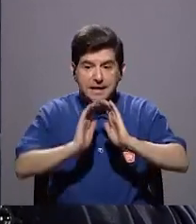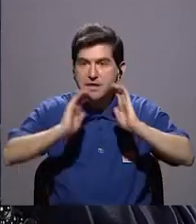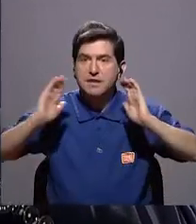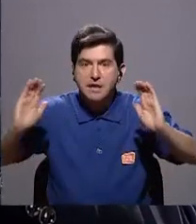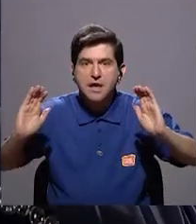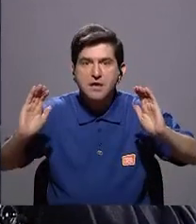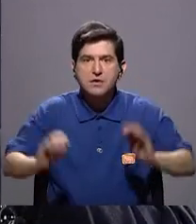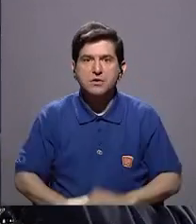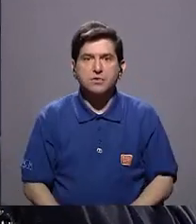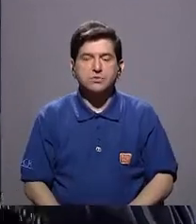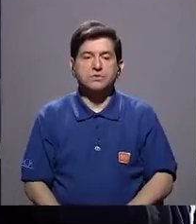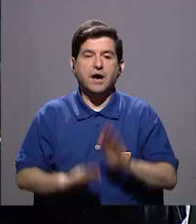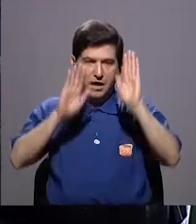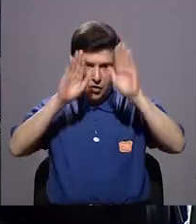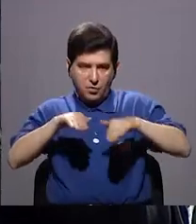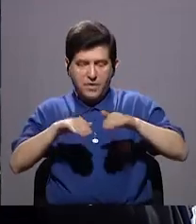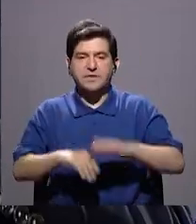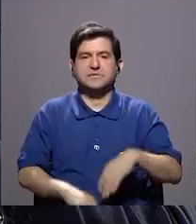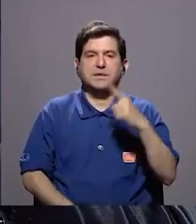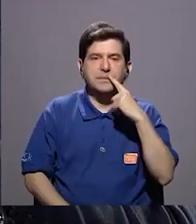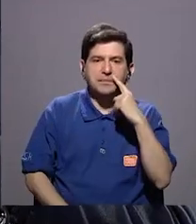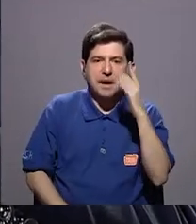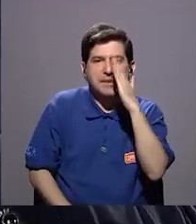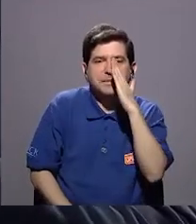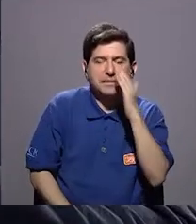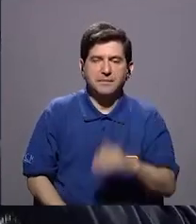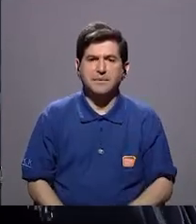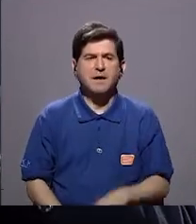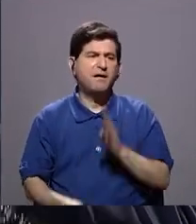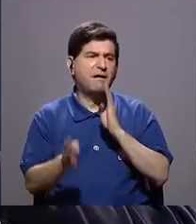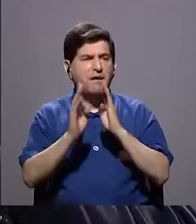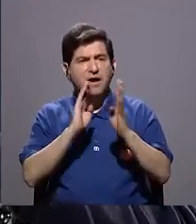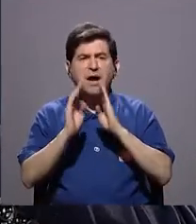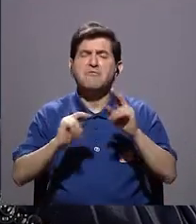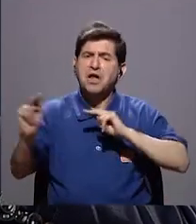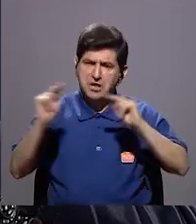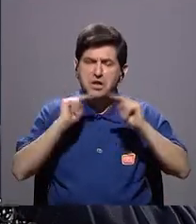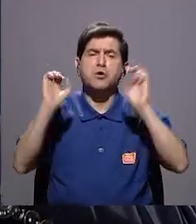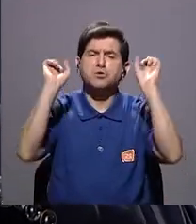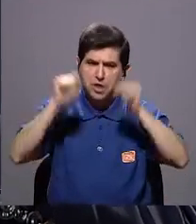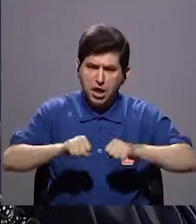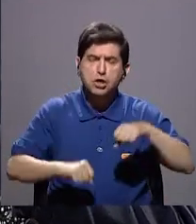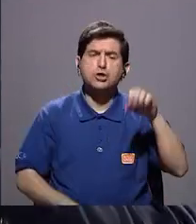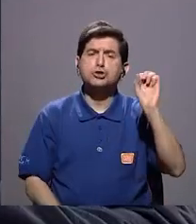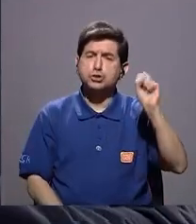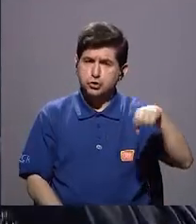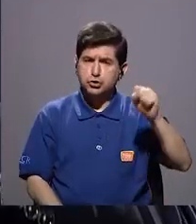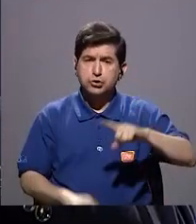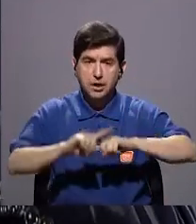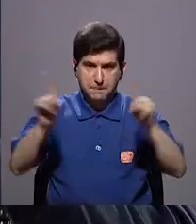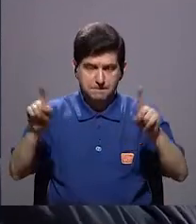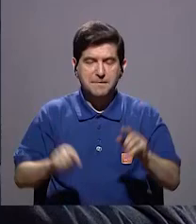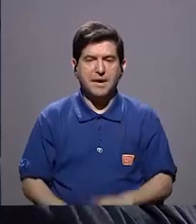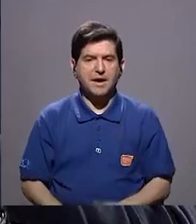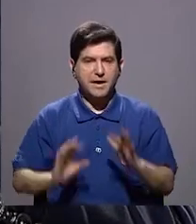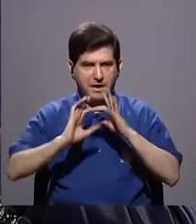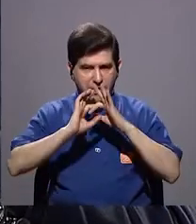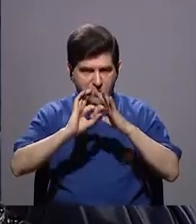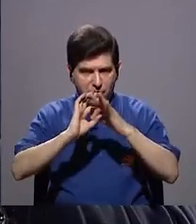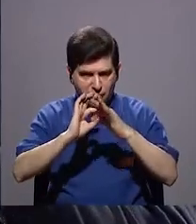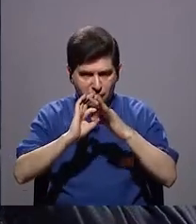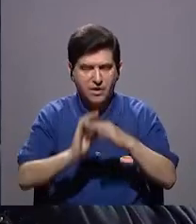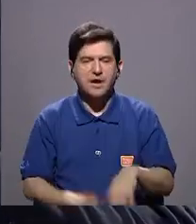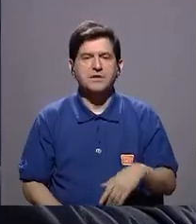los niños son sometidos a papá y a mamá. ¿Qué podemos hablar? ¿Qué podemos negociar? Sí, pero siempre tiene que haber una relación